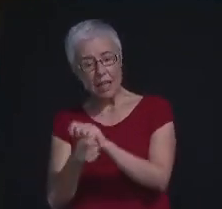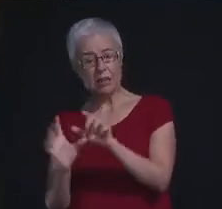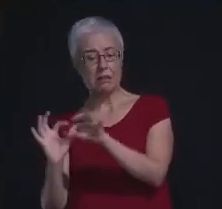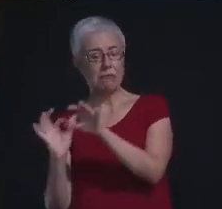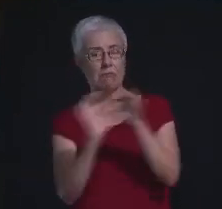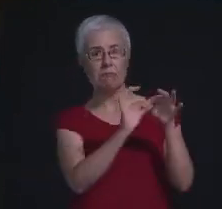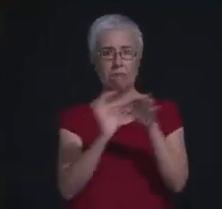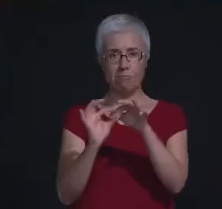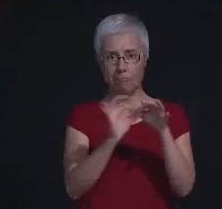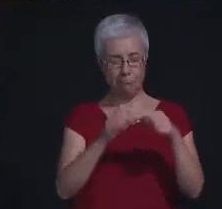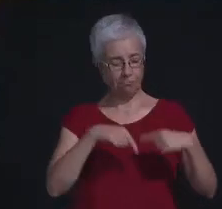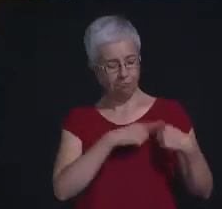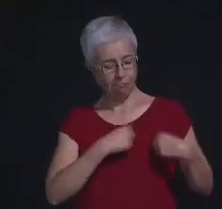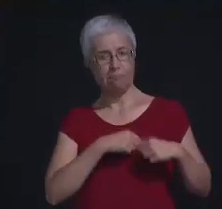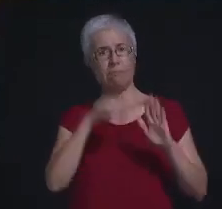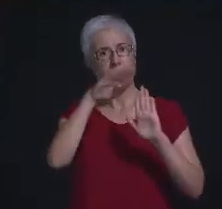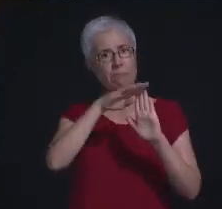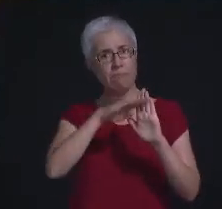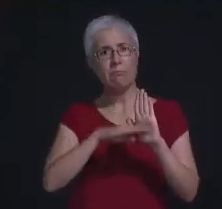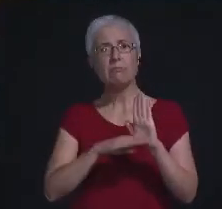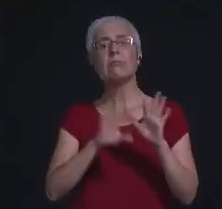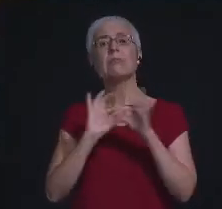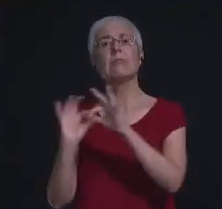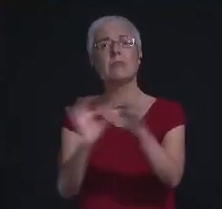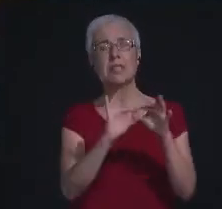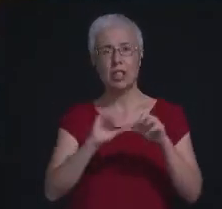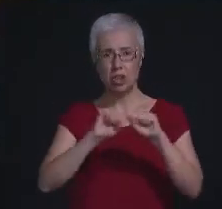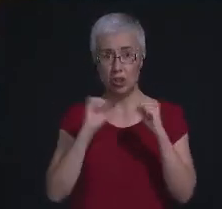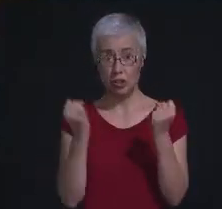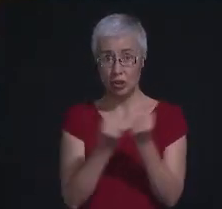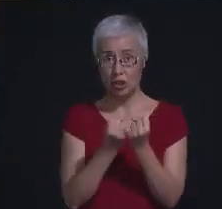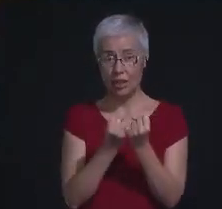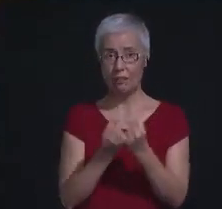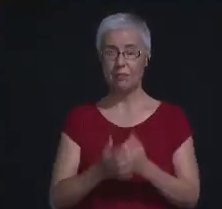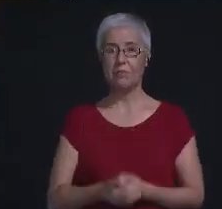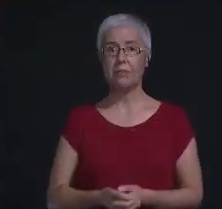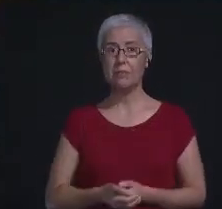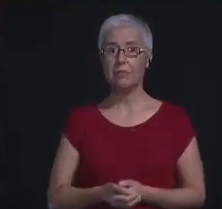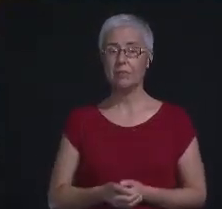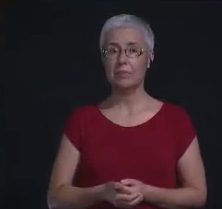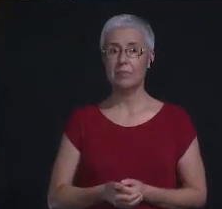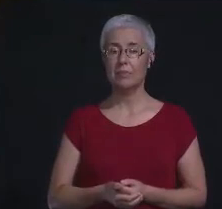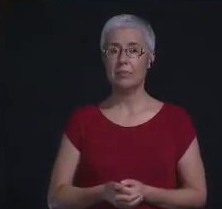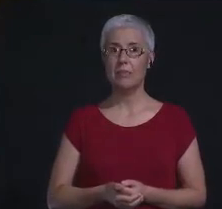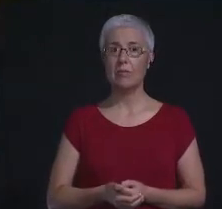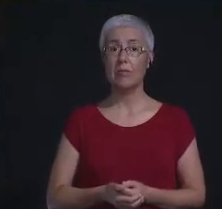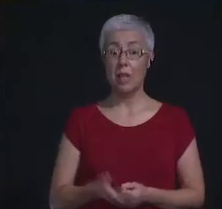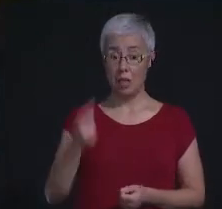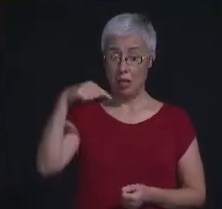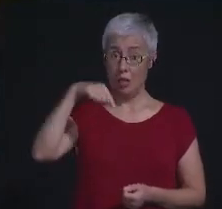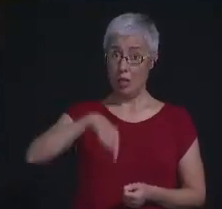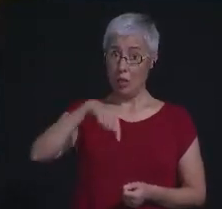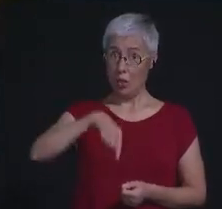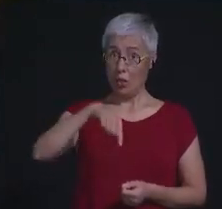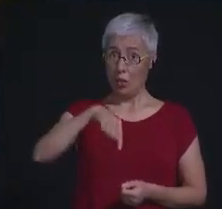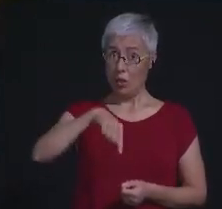su estrategia en generar más valor social. Xavi, creo que tú también vas a moderar una mesa. Sí, modero una mesa